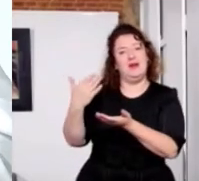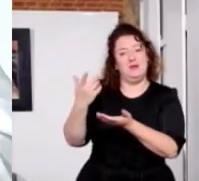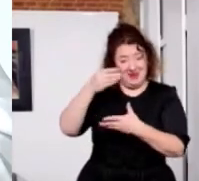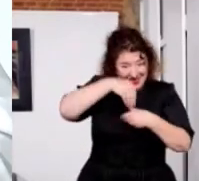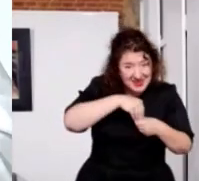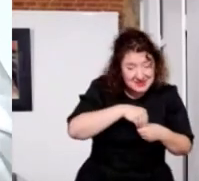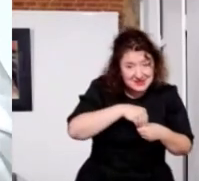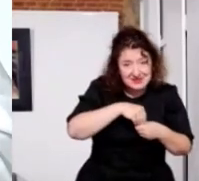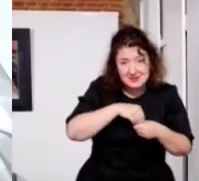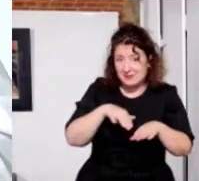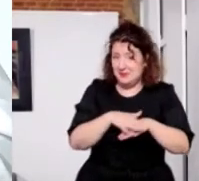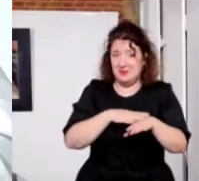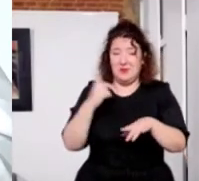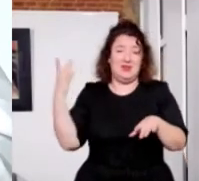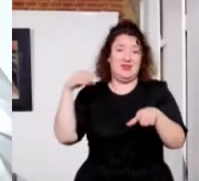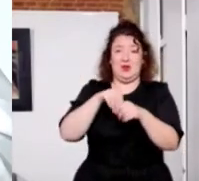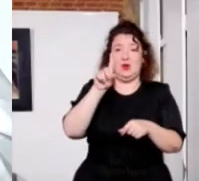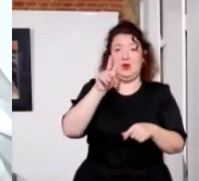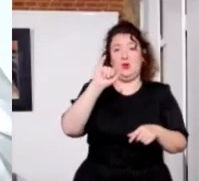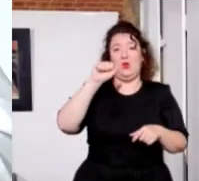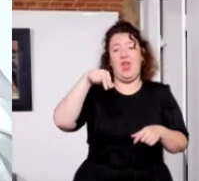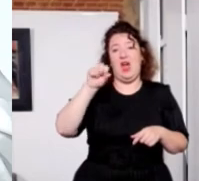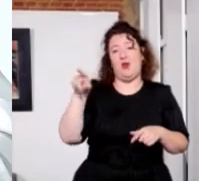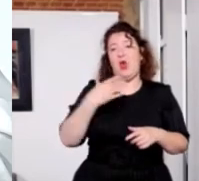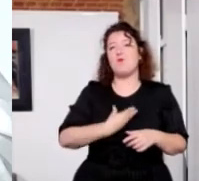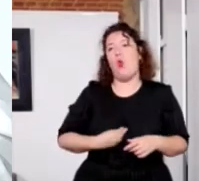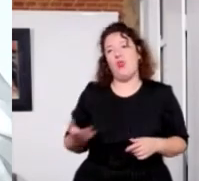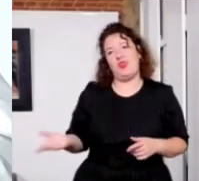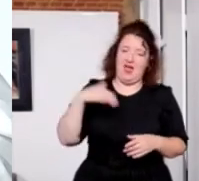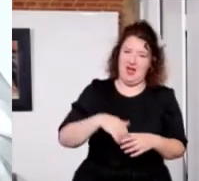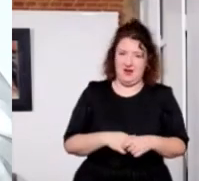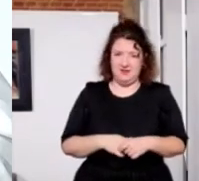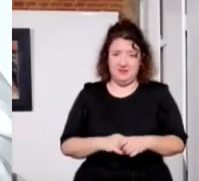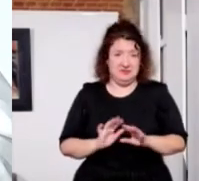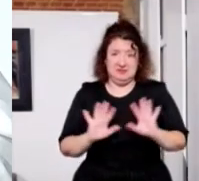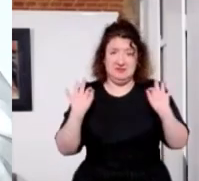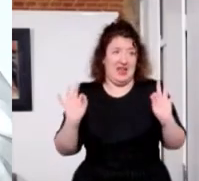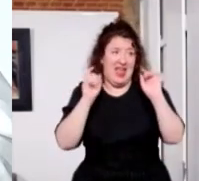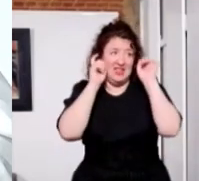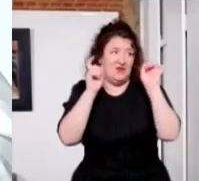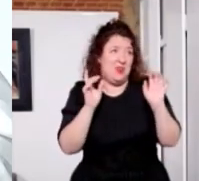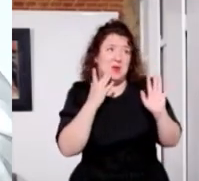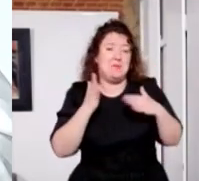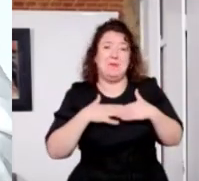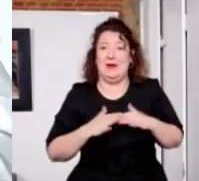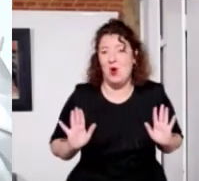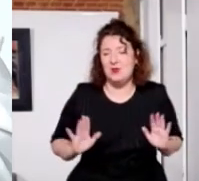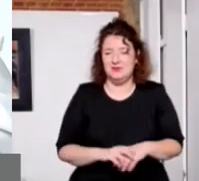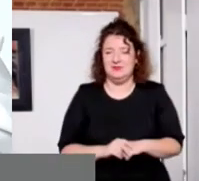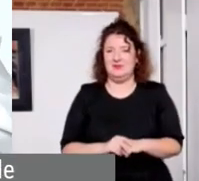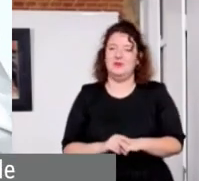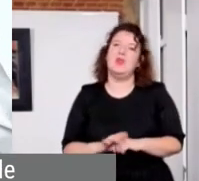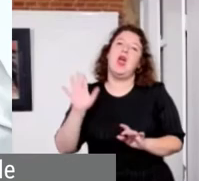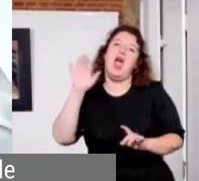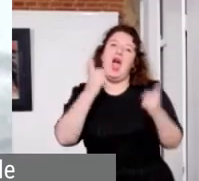Ahí, al único que incluimos fue a Luciano, que es de Murcia, que hicimos un esfuerzo. El resto, más o menos normales. Bueno, y algunos guay,